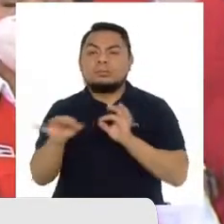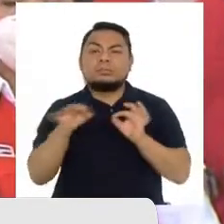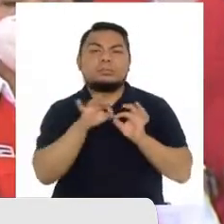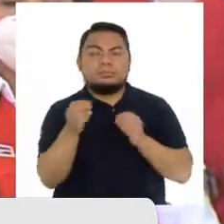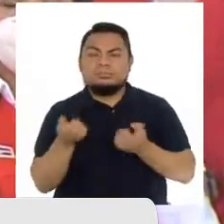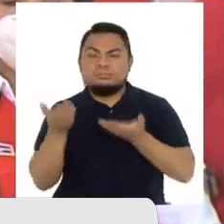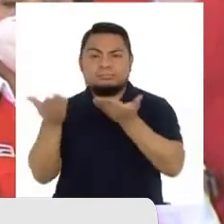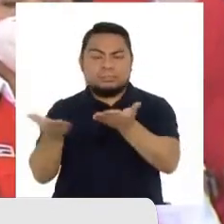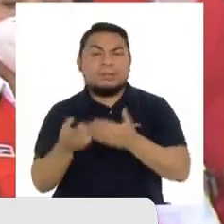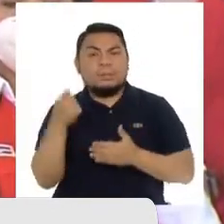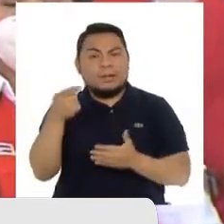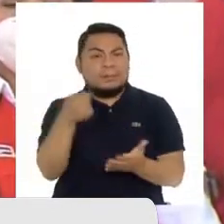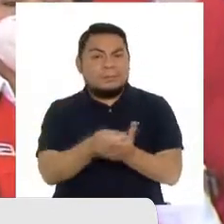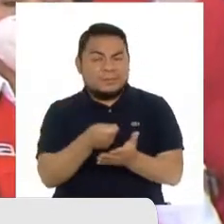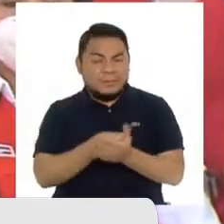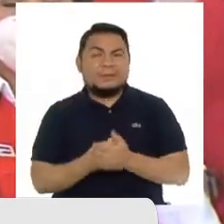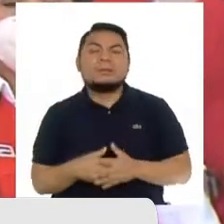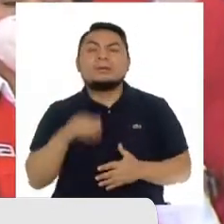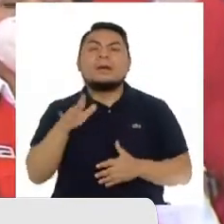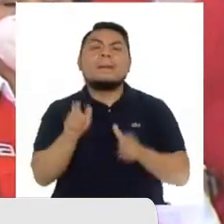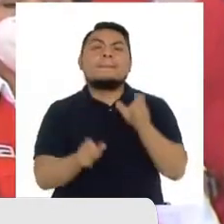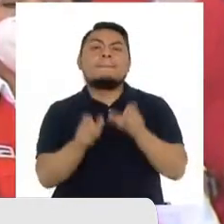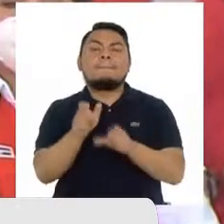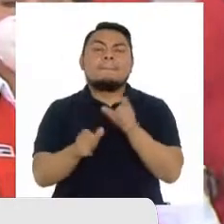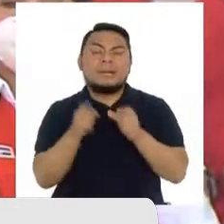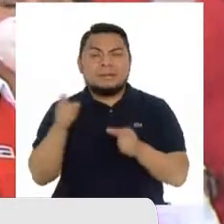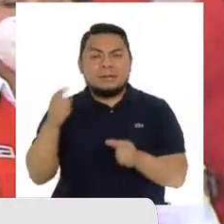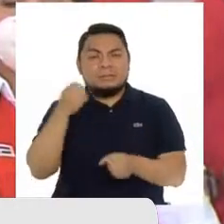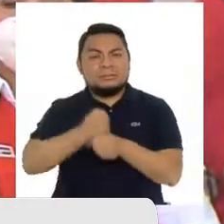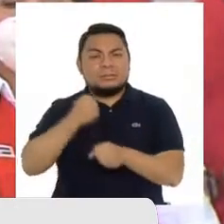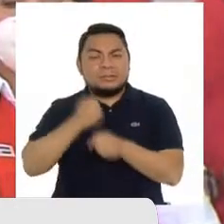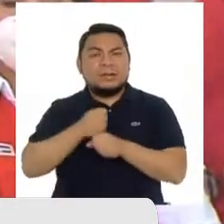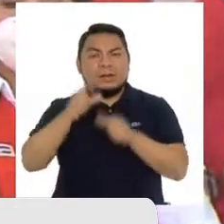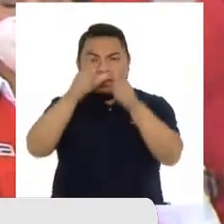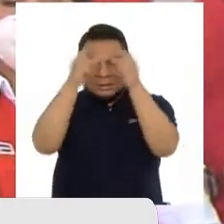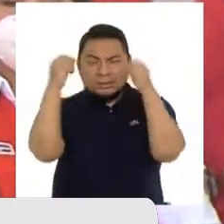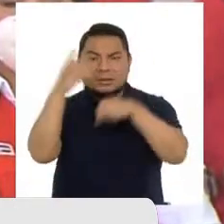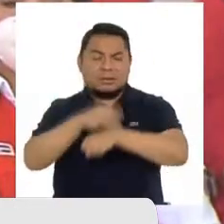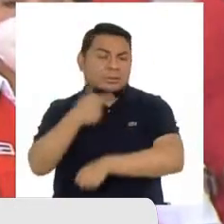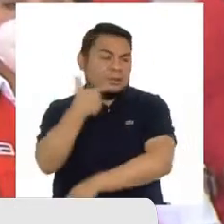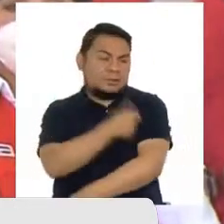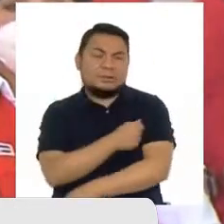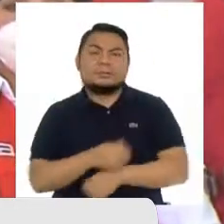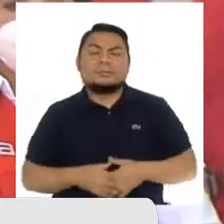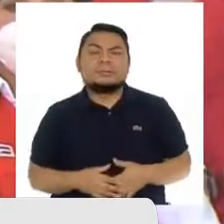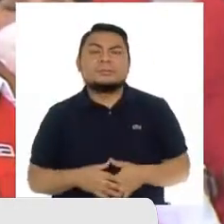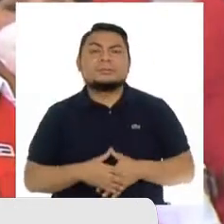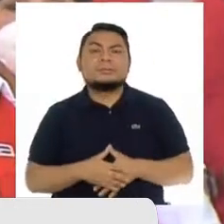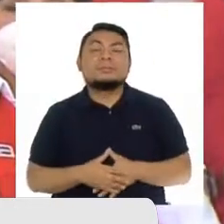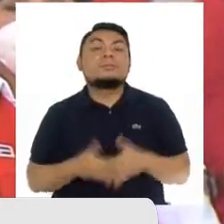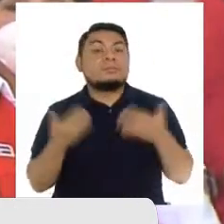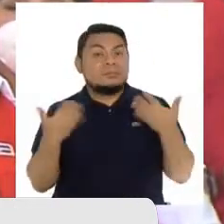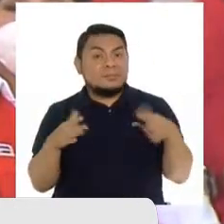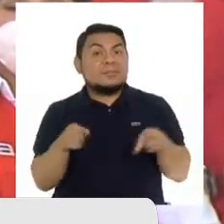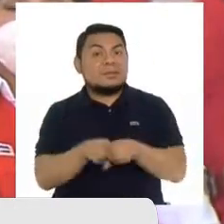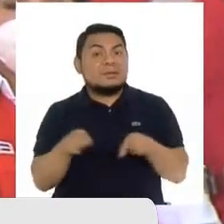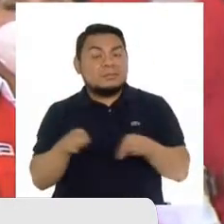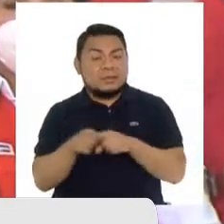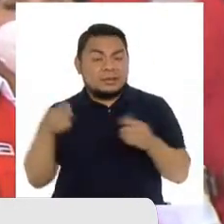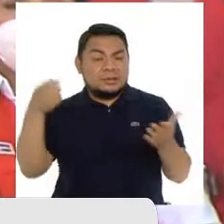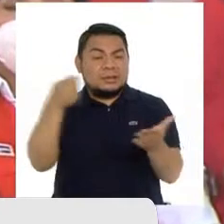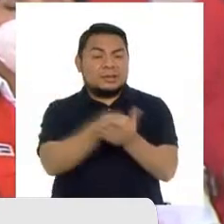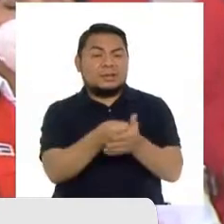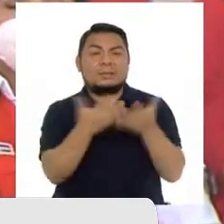para el pago de personal de vacunación también hemos destinado alrededor de